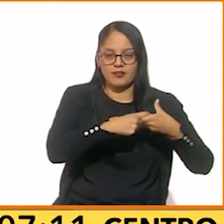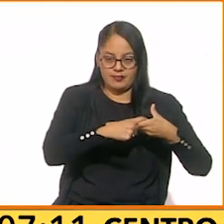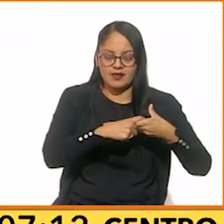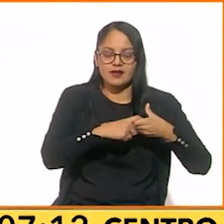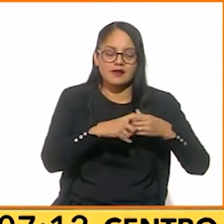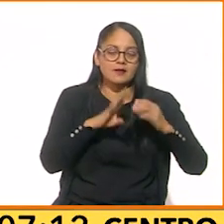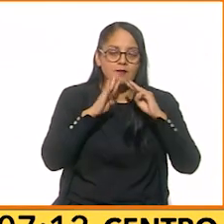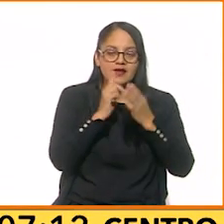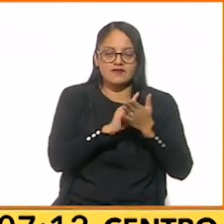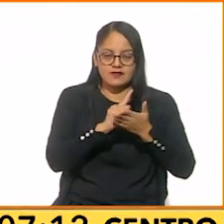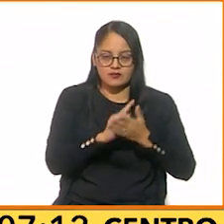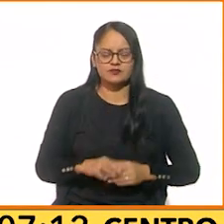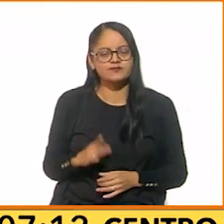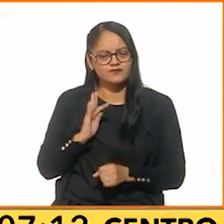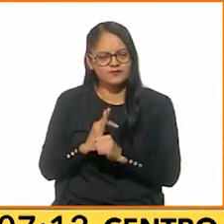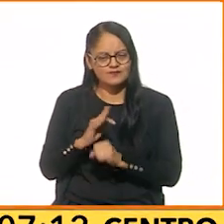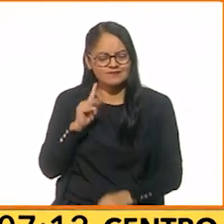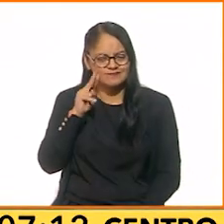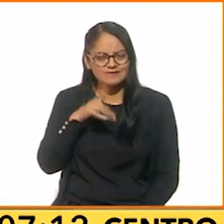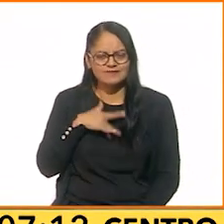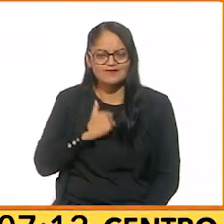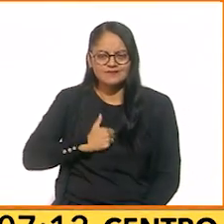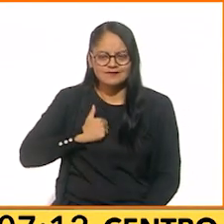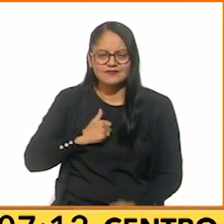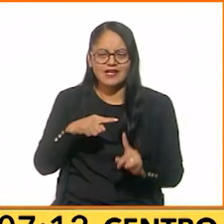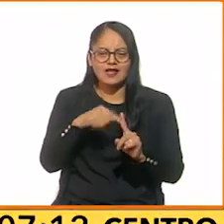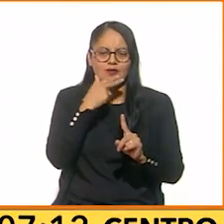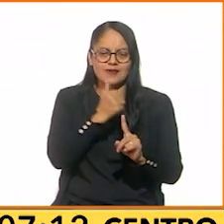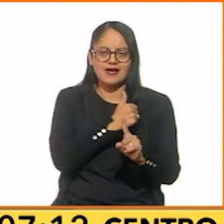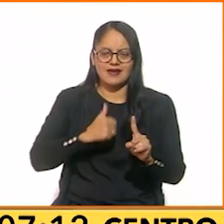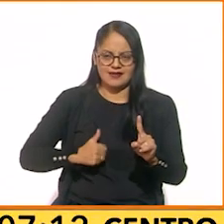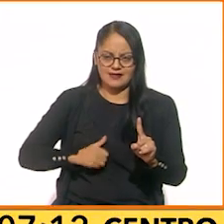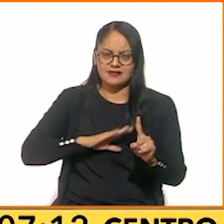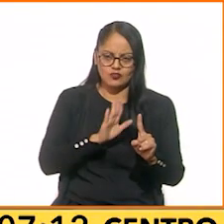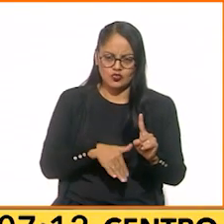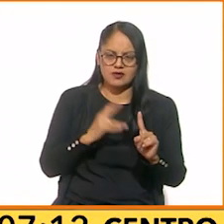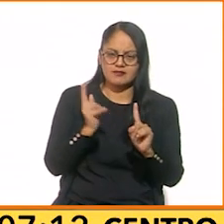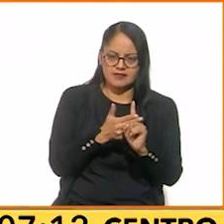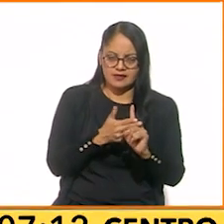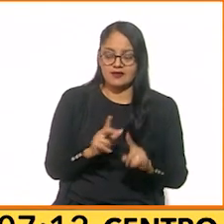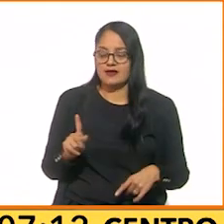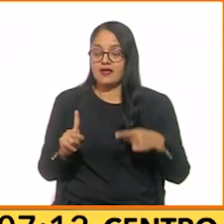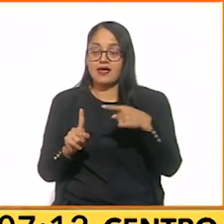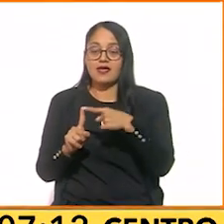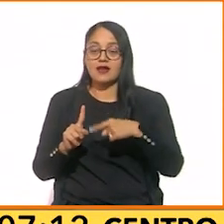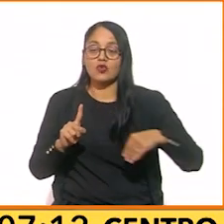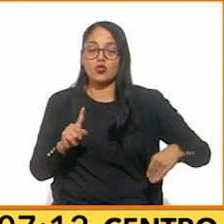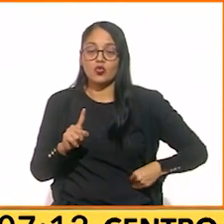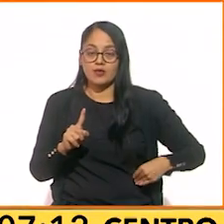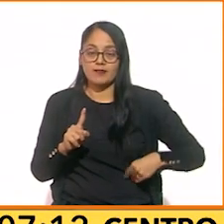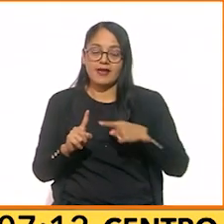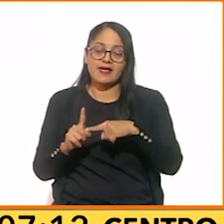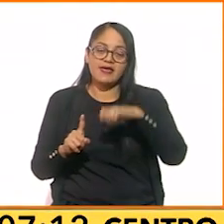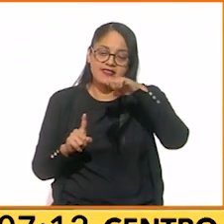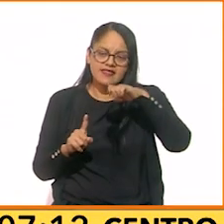que tenemos ahora, muy lamentable, del alcalde y el agresor se identificó que estaba entre